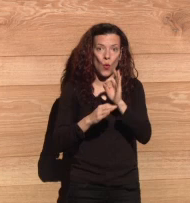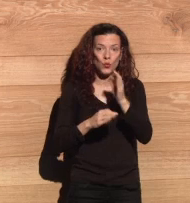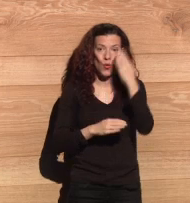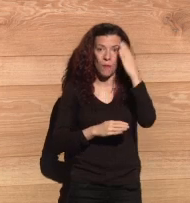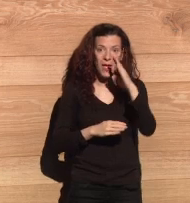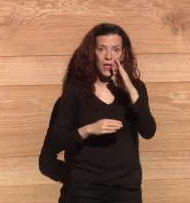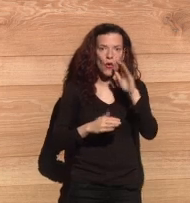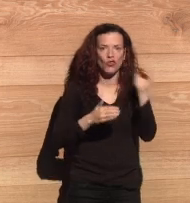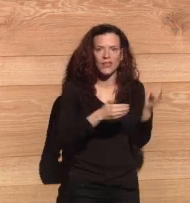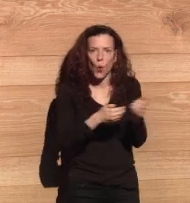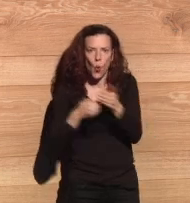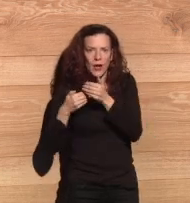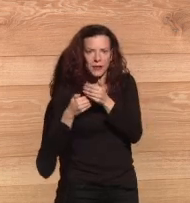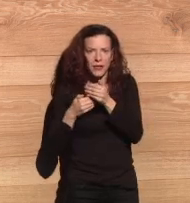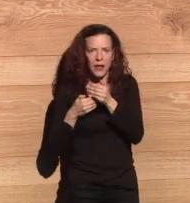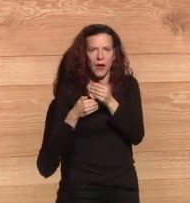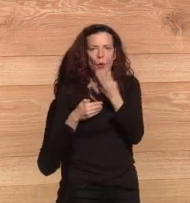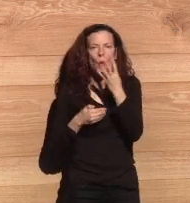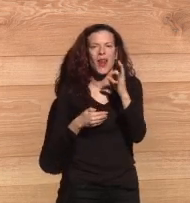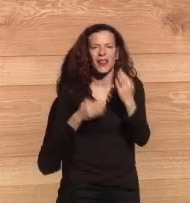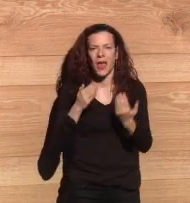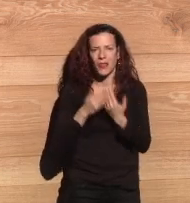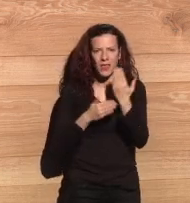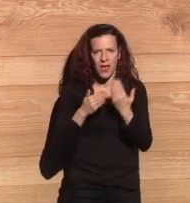Zetas. Fueron secuestrados por 40 días.